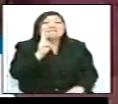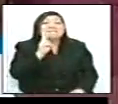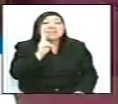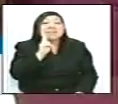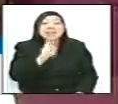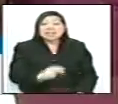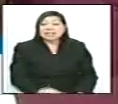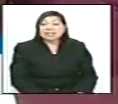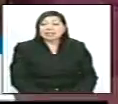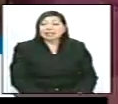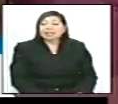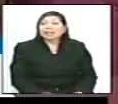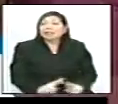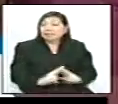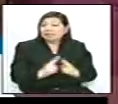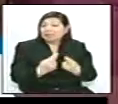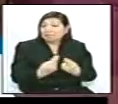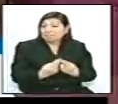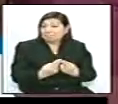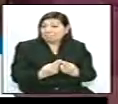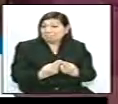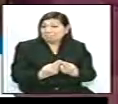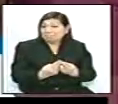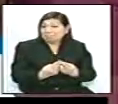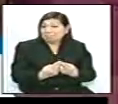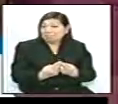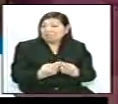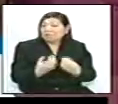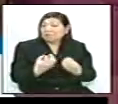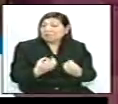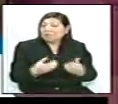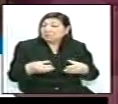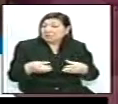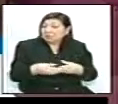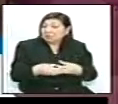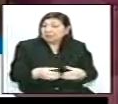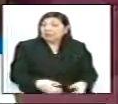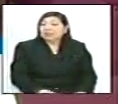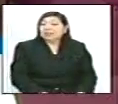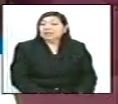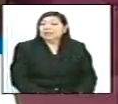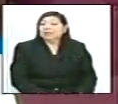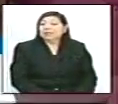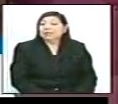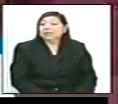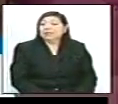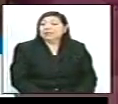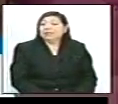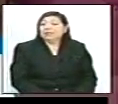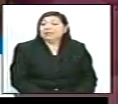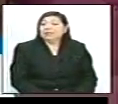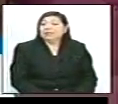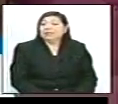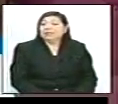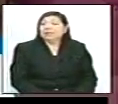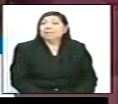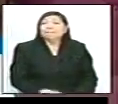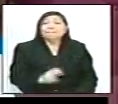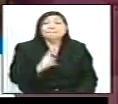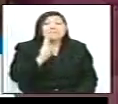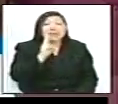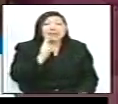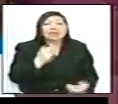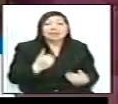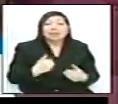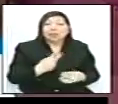día viernes se les va a convocar, estamos en sesión permanente, nos hemos así declarado. El día viernes